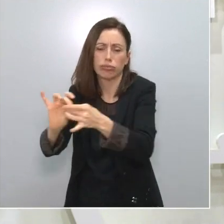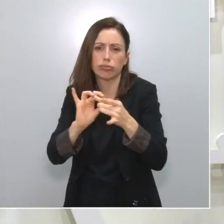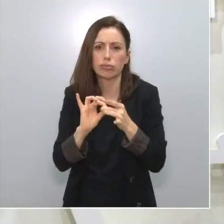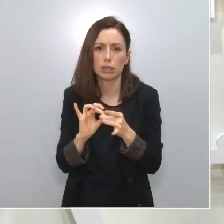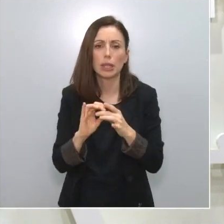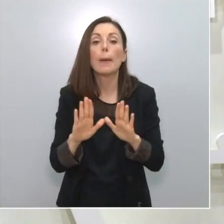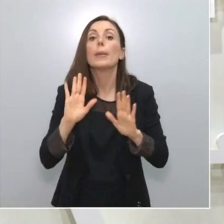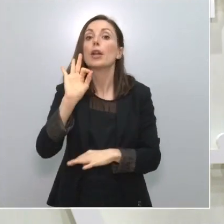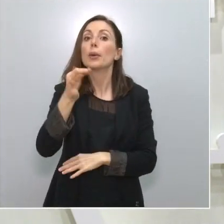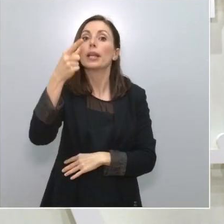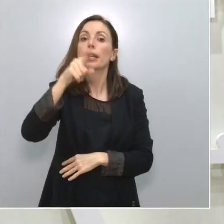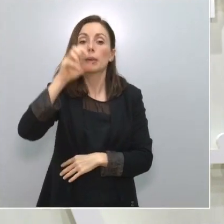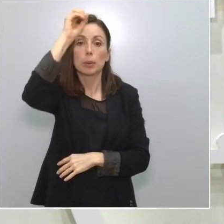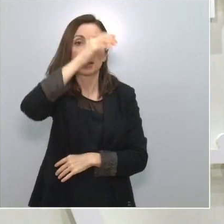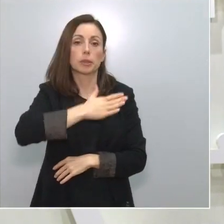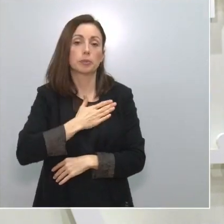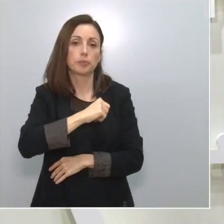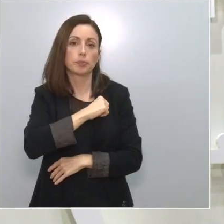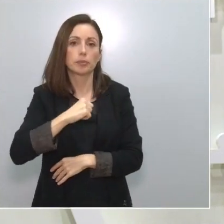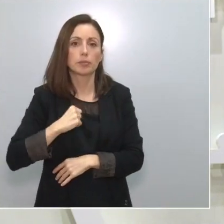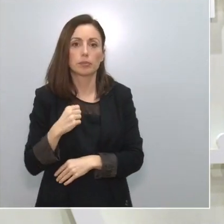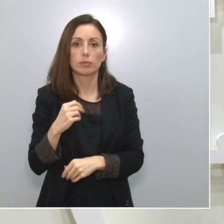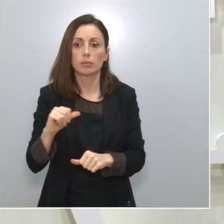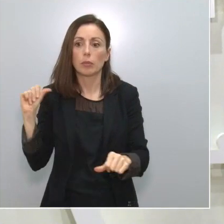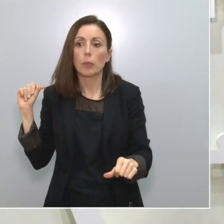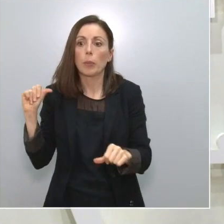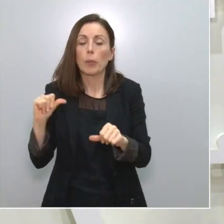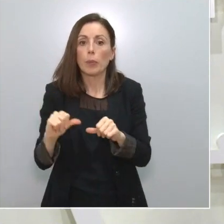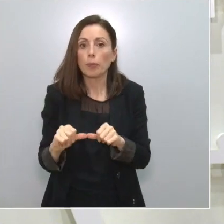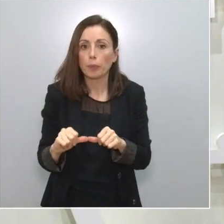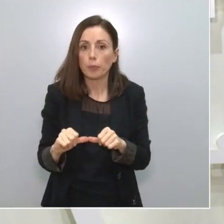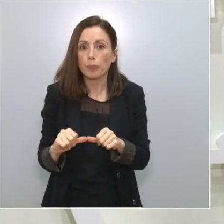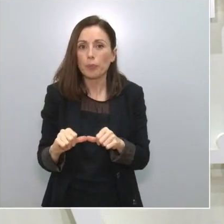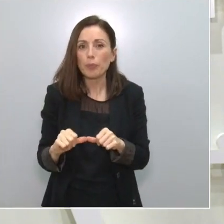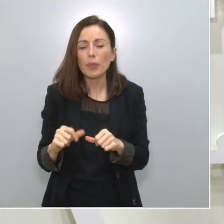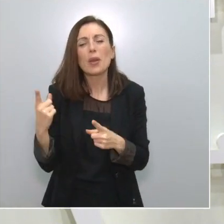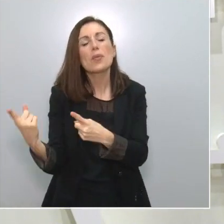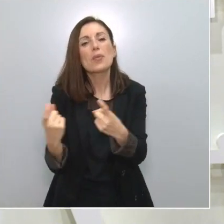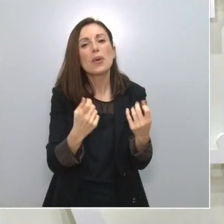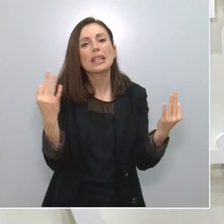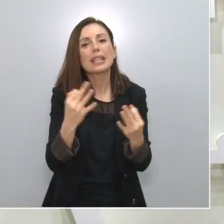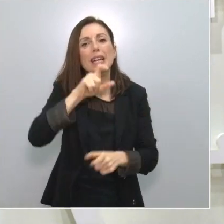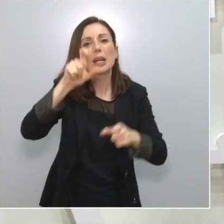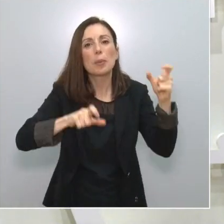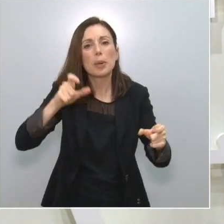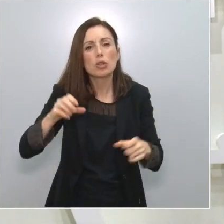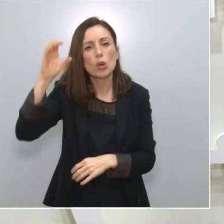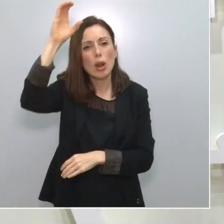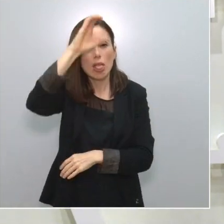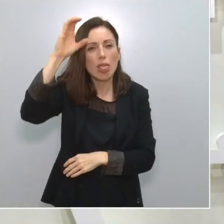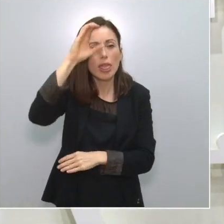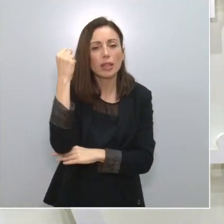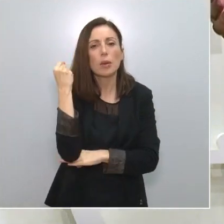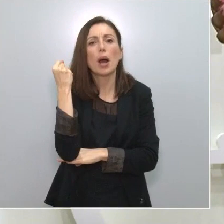bien es cierto, creo que se ha hecho sin el respaldo científico necesario el pasar a un siguiente nivel de